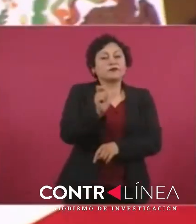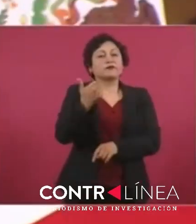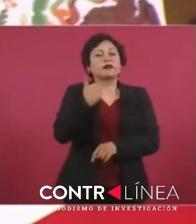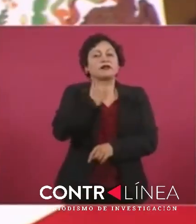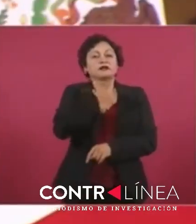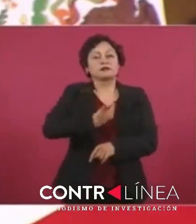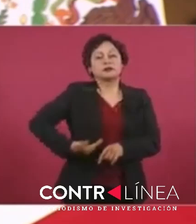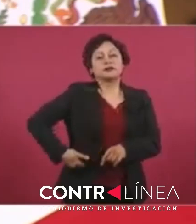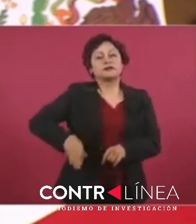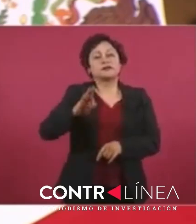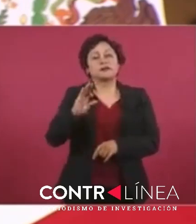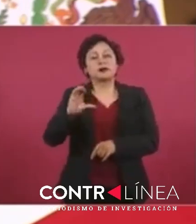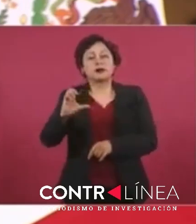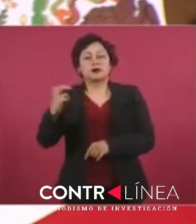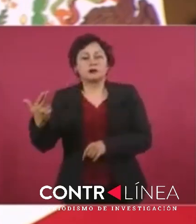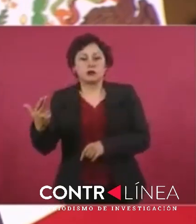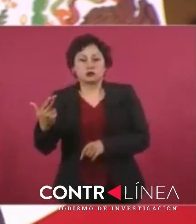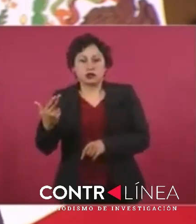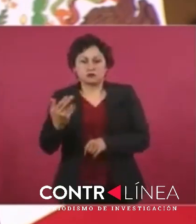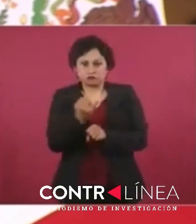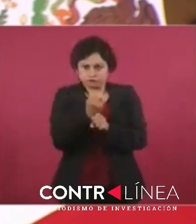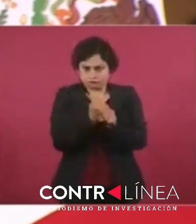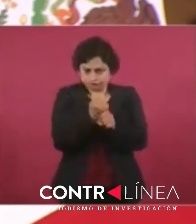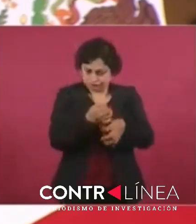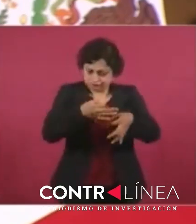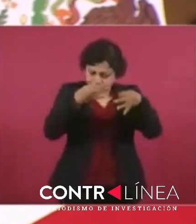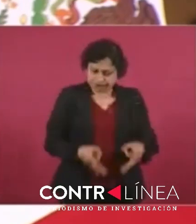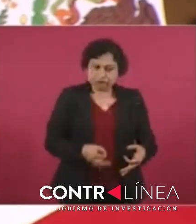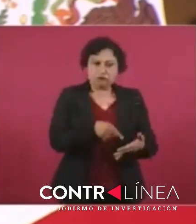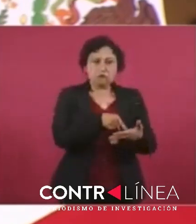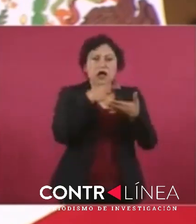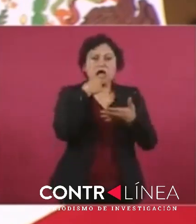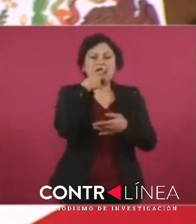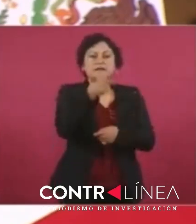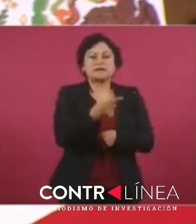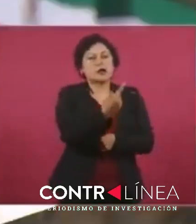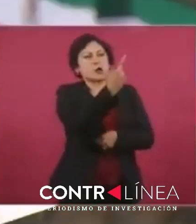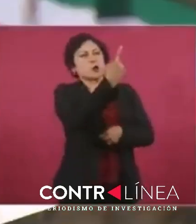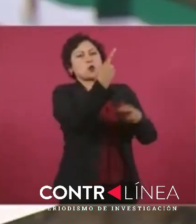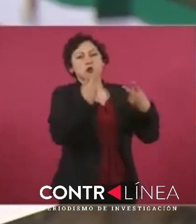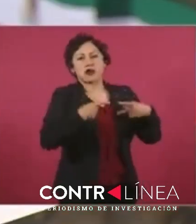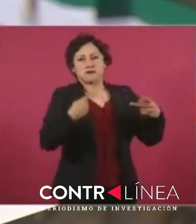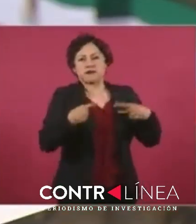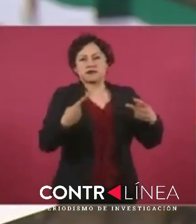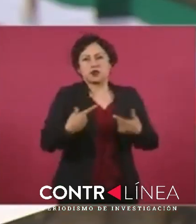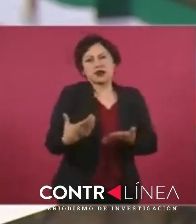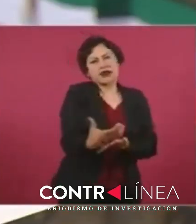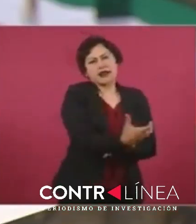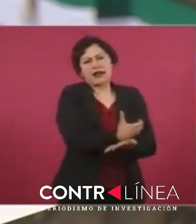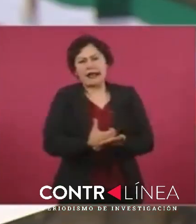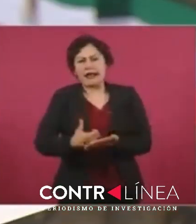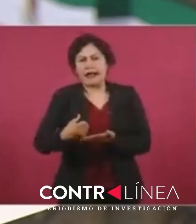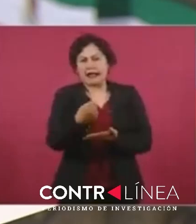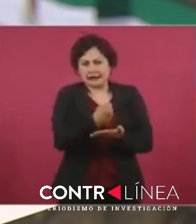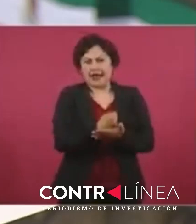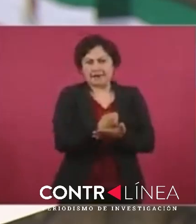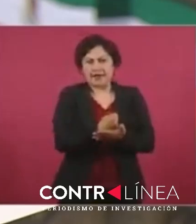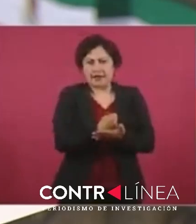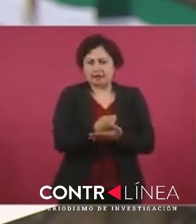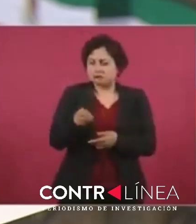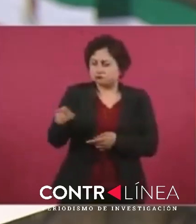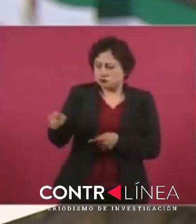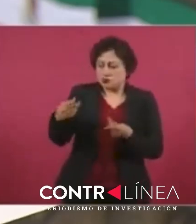según cifras oficiales, un rico ganaba en promedio 35 veces más que un